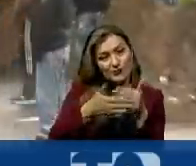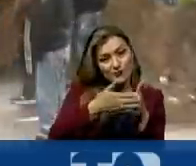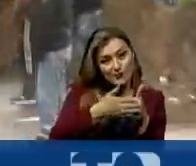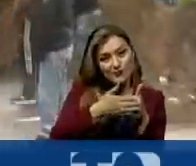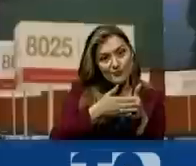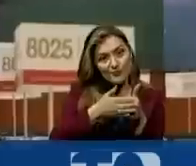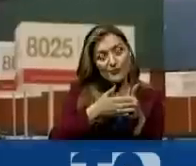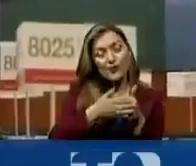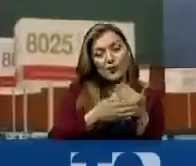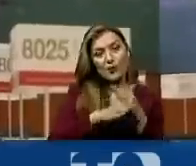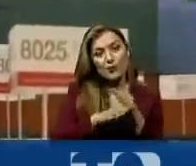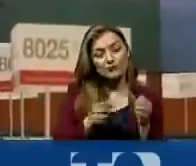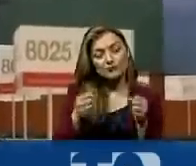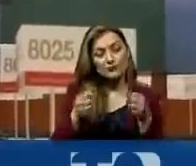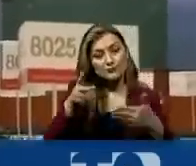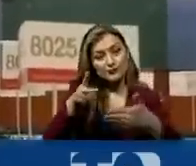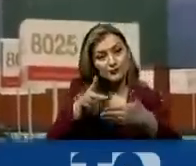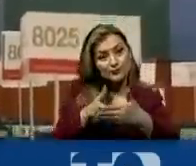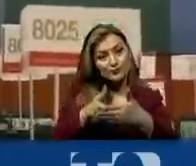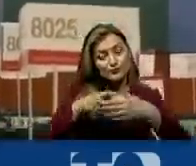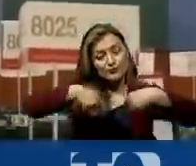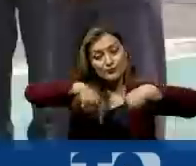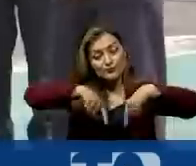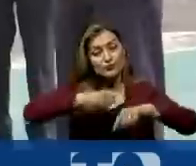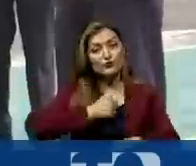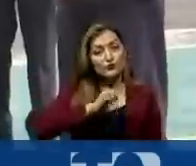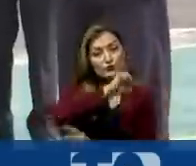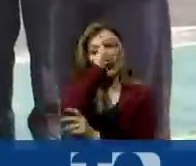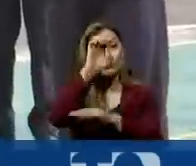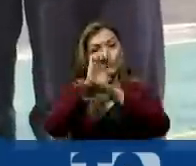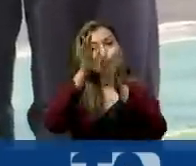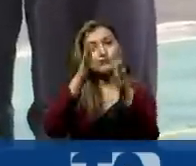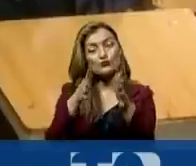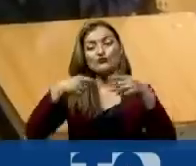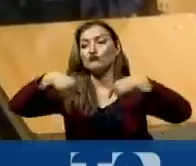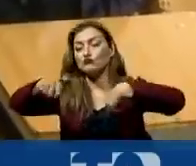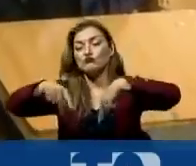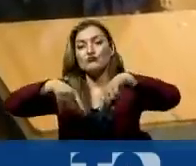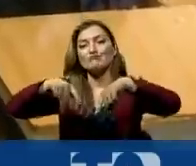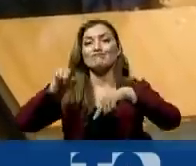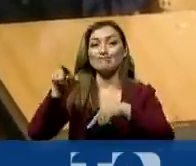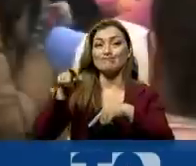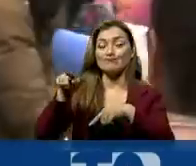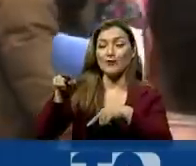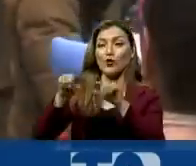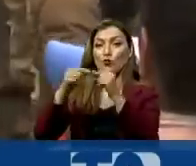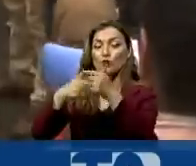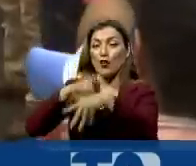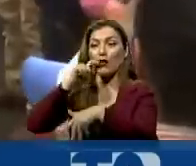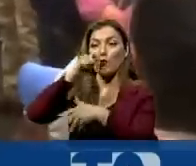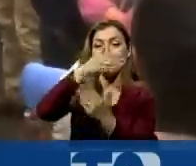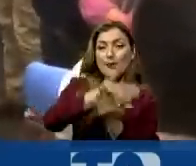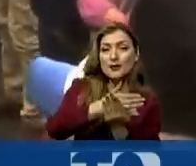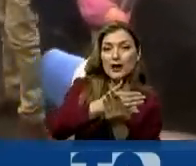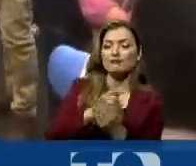impedir el paso la movilidad y el derecho que tenemos los ecuatorianos a movilizarnos tiene que ser sancionado